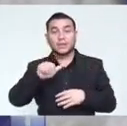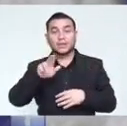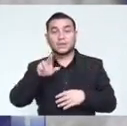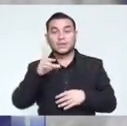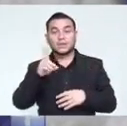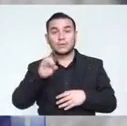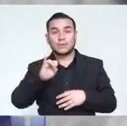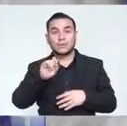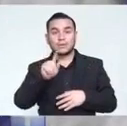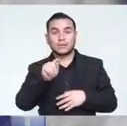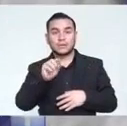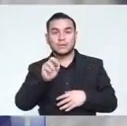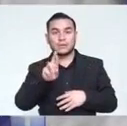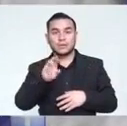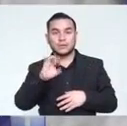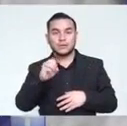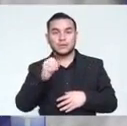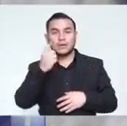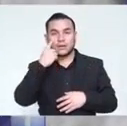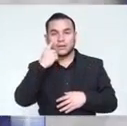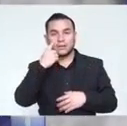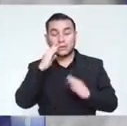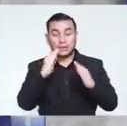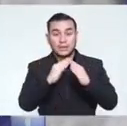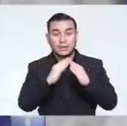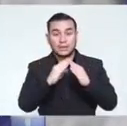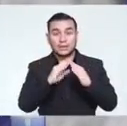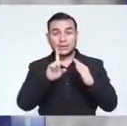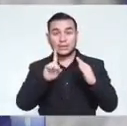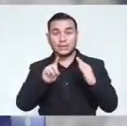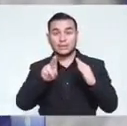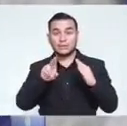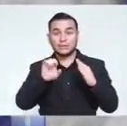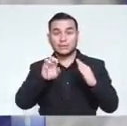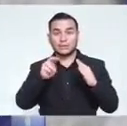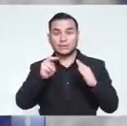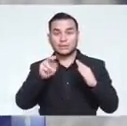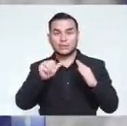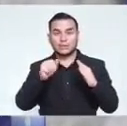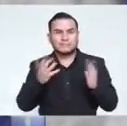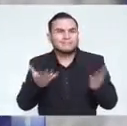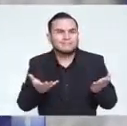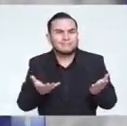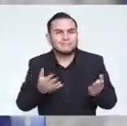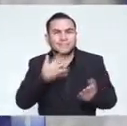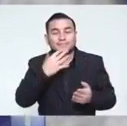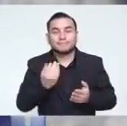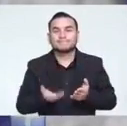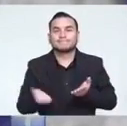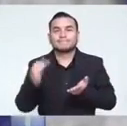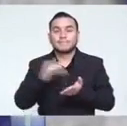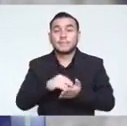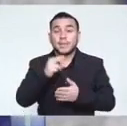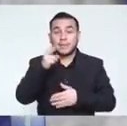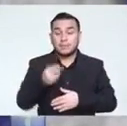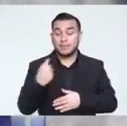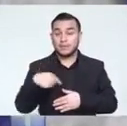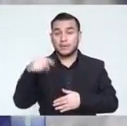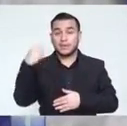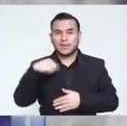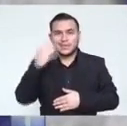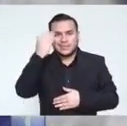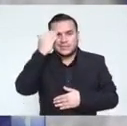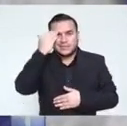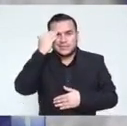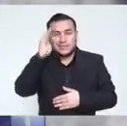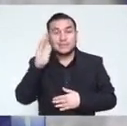Dueñas, que es donde se legisla, o sea, por Dios, ¿verdad? Vuelvo y repito lo que dije ayer. Yo no sé qué